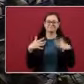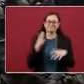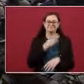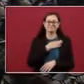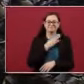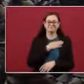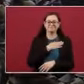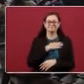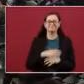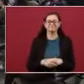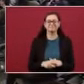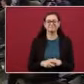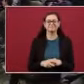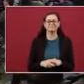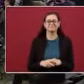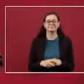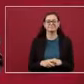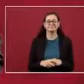felicitamos